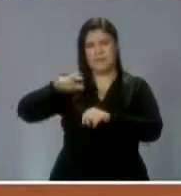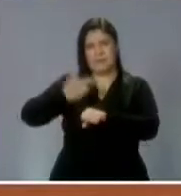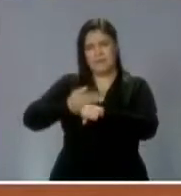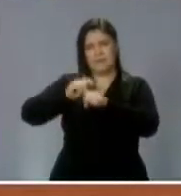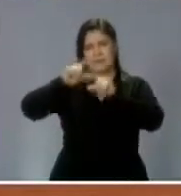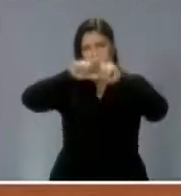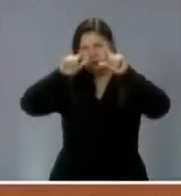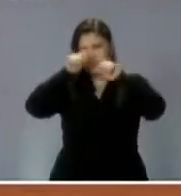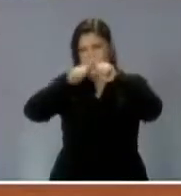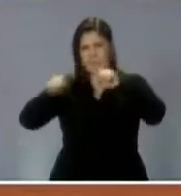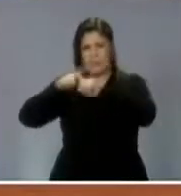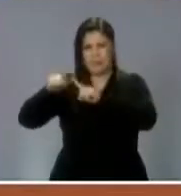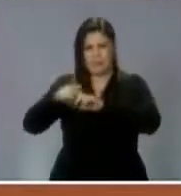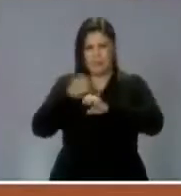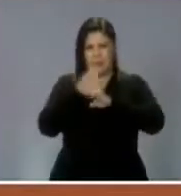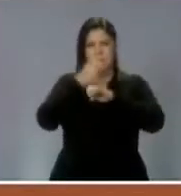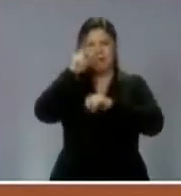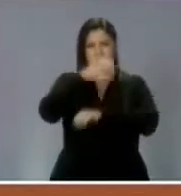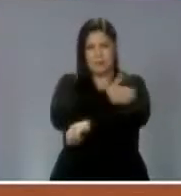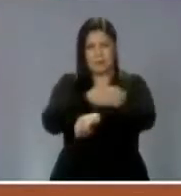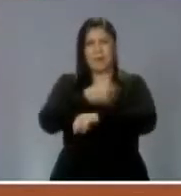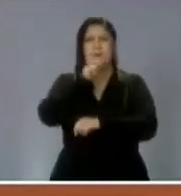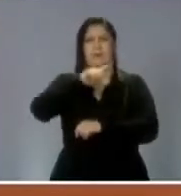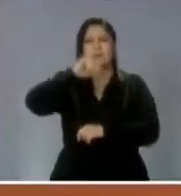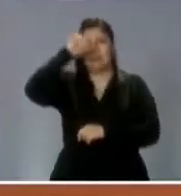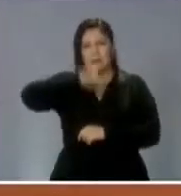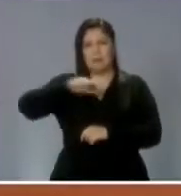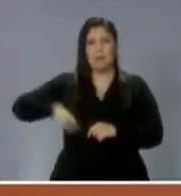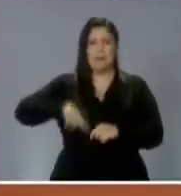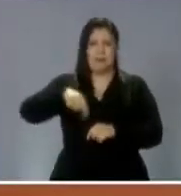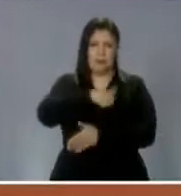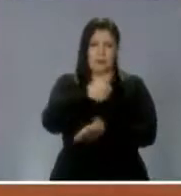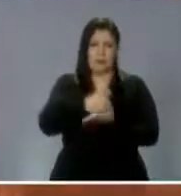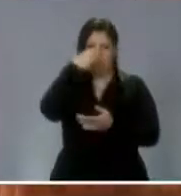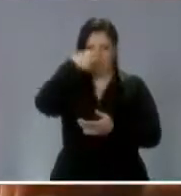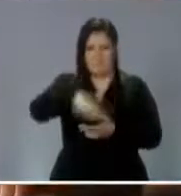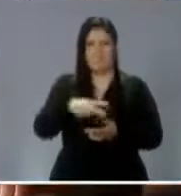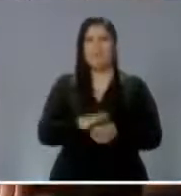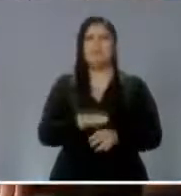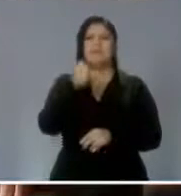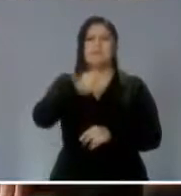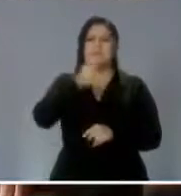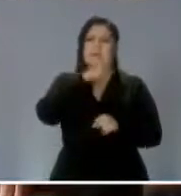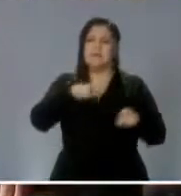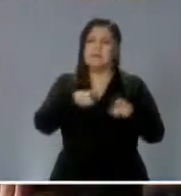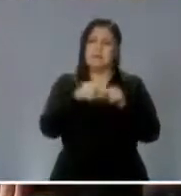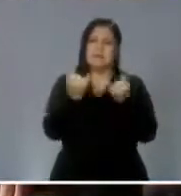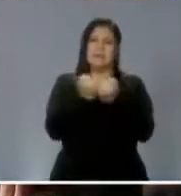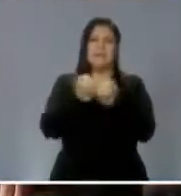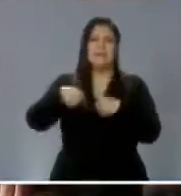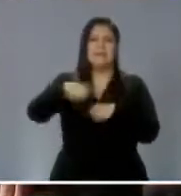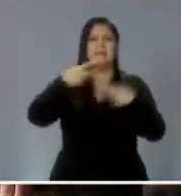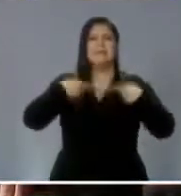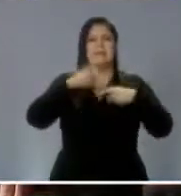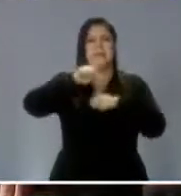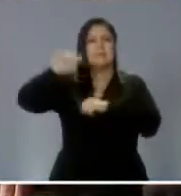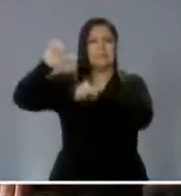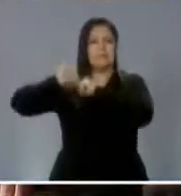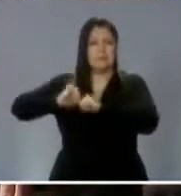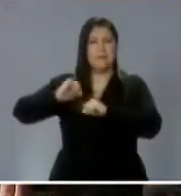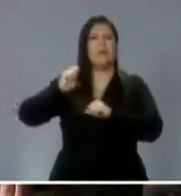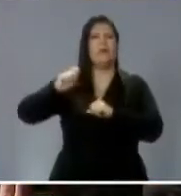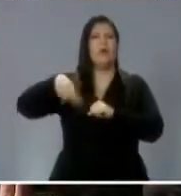destacó que la nación durante su periodo logró atraer una inversión extranjera directa por un monto histórico de más de 190.000